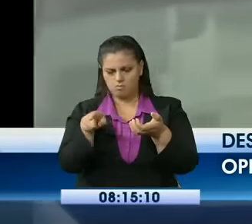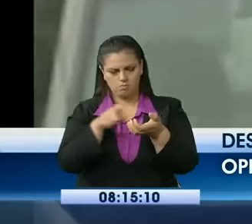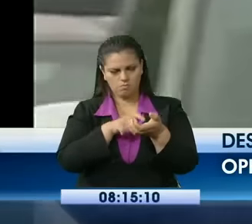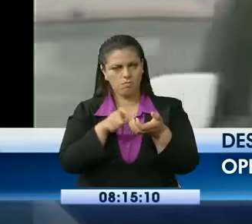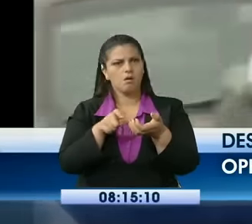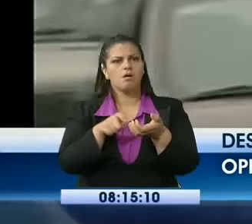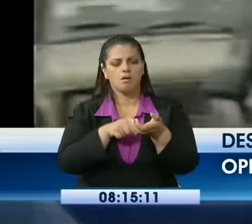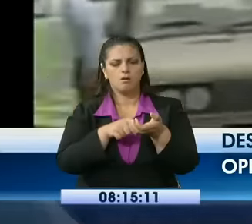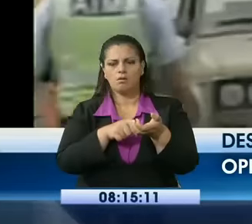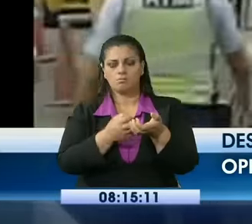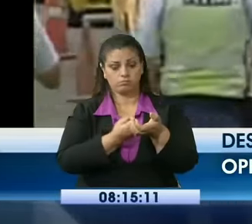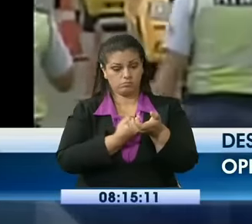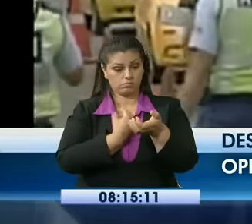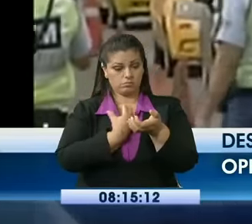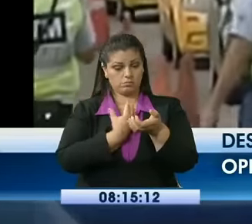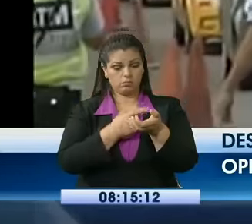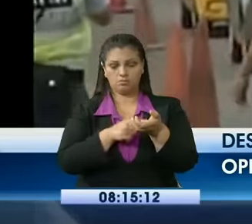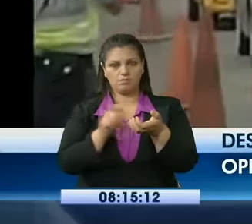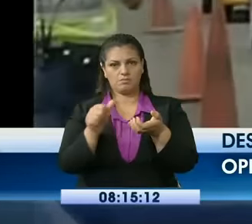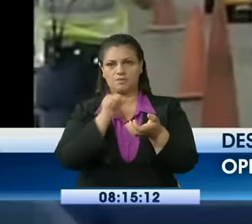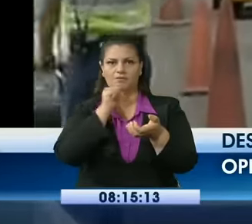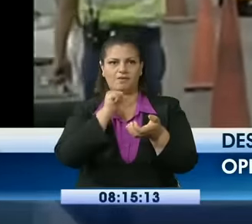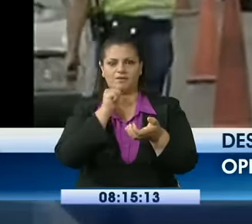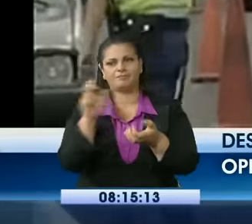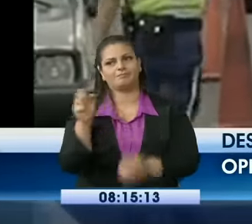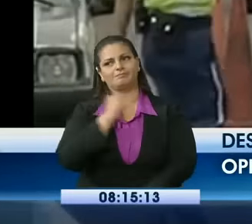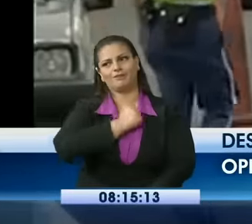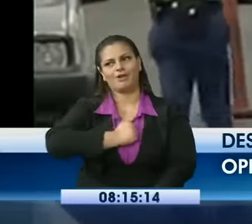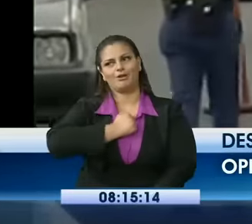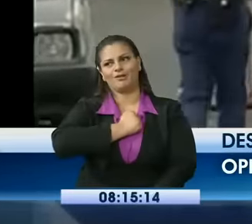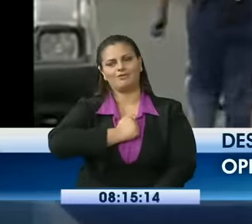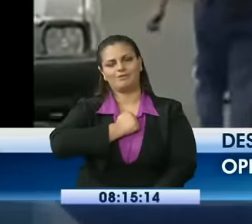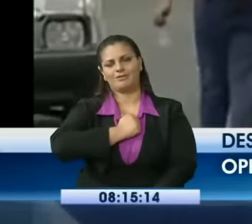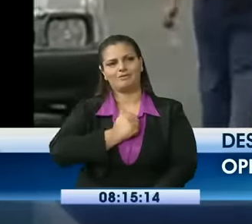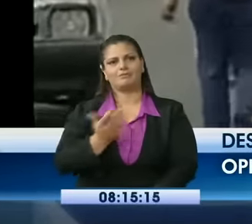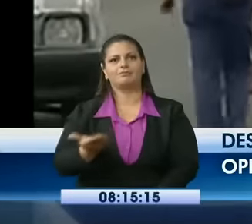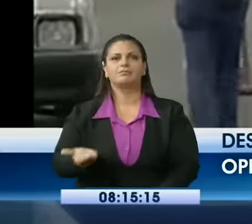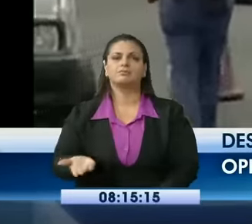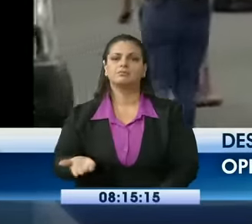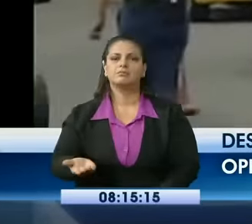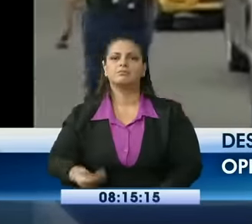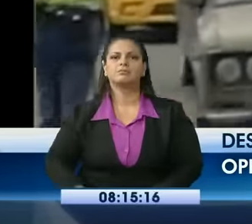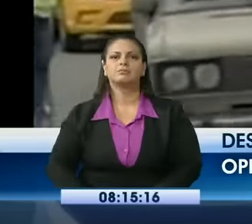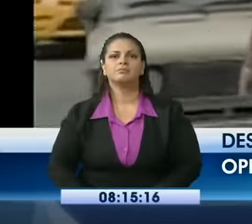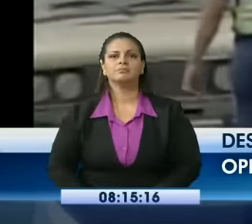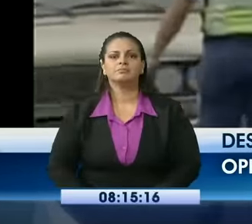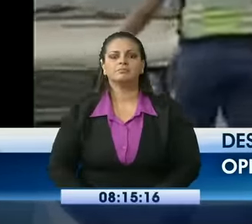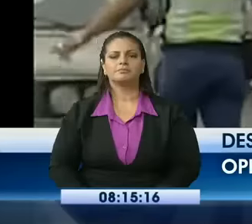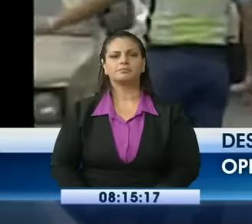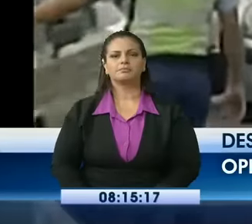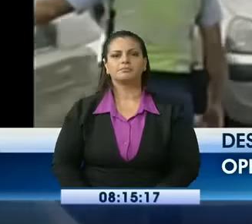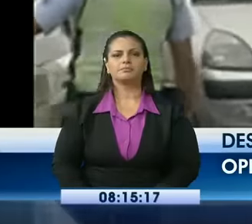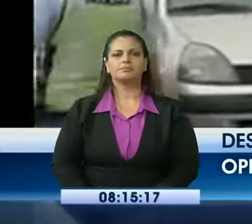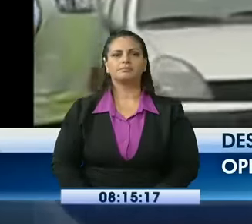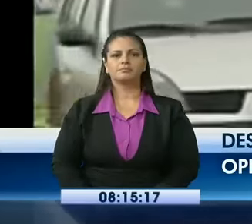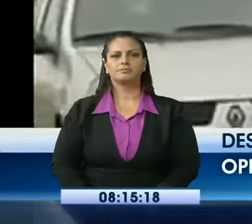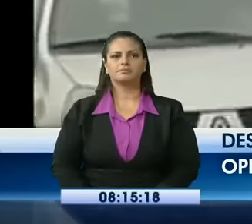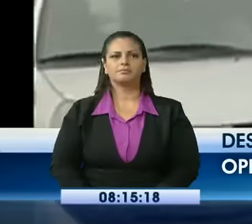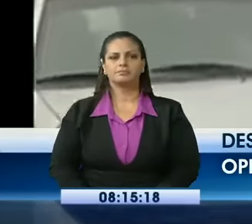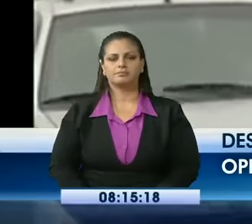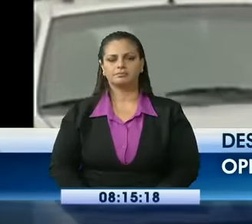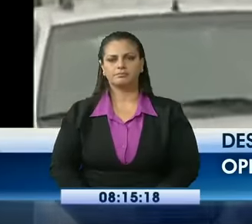documento ahorita de que ha cancelado el valor de matrícula, nosotros le verificamos en nuestra base informática y ahí nos determina si